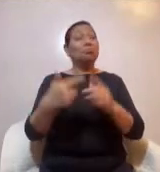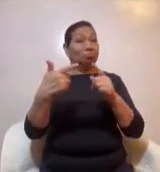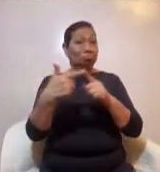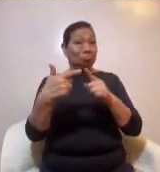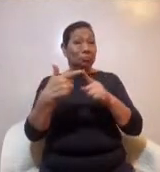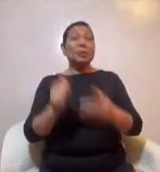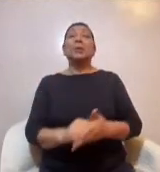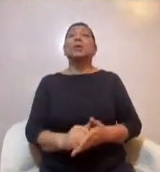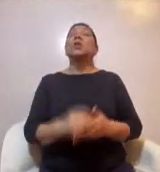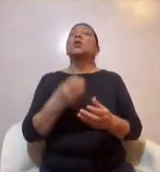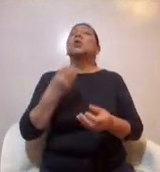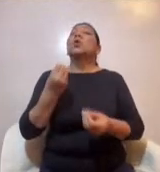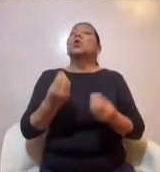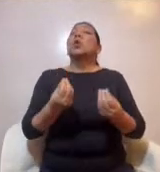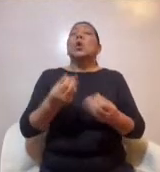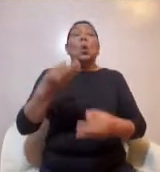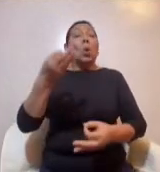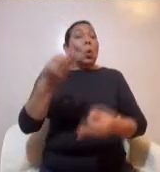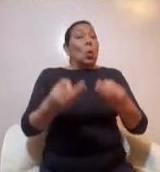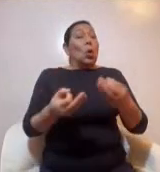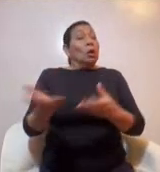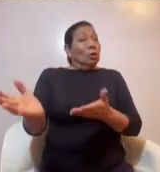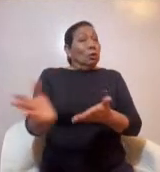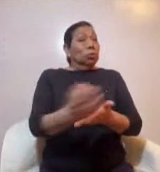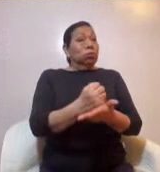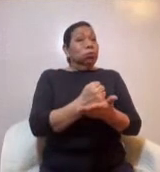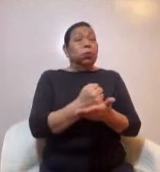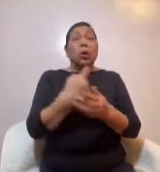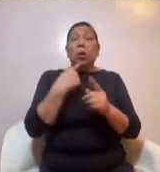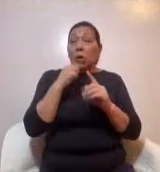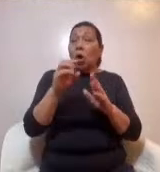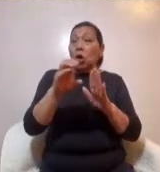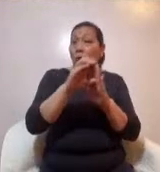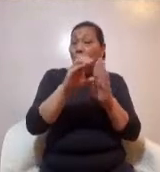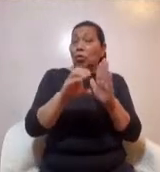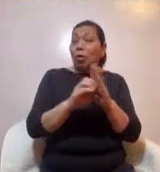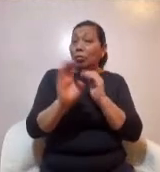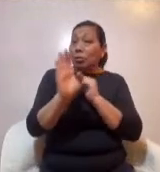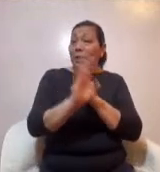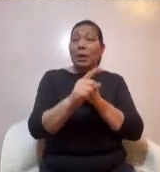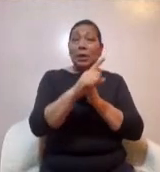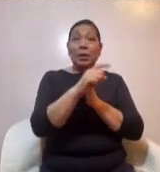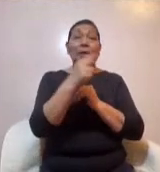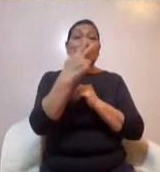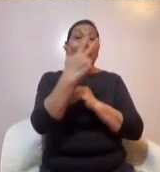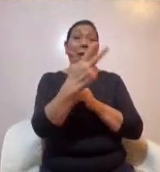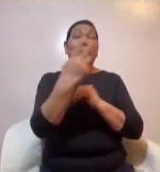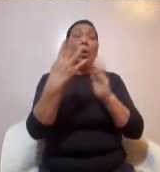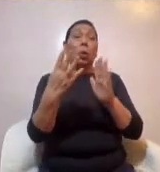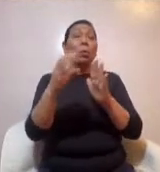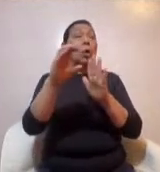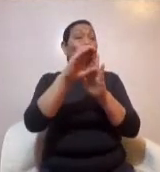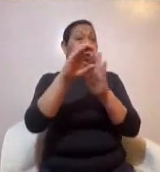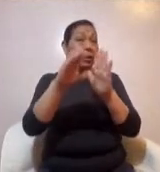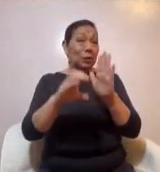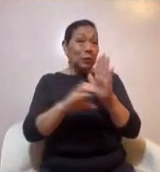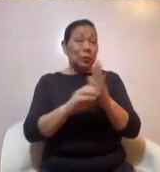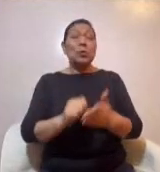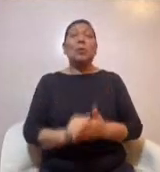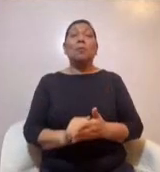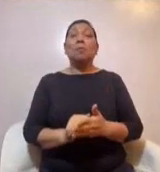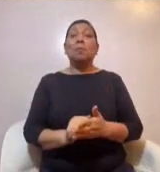aspecto que resaltaría es cómo la sentencia recoge que las garantías constitucionales del artículo 139 de la